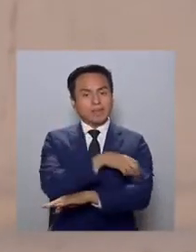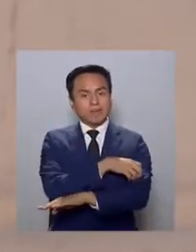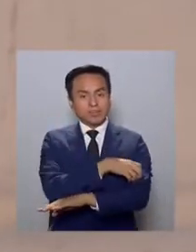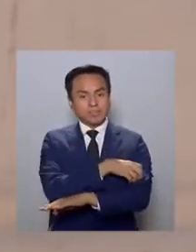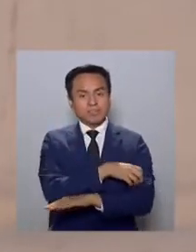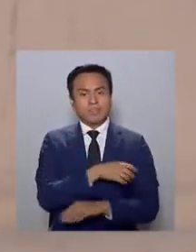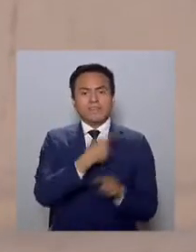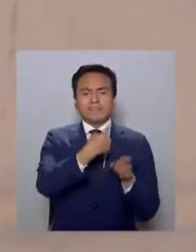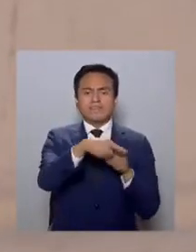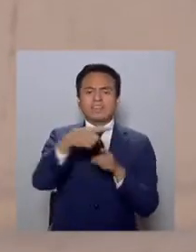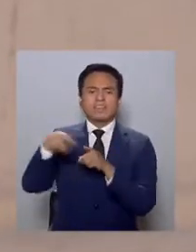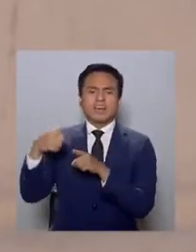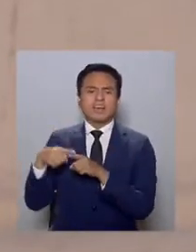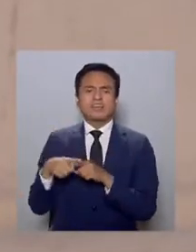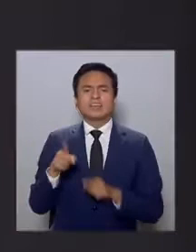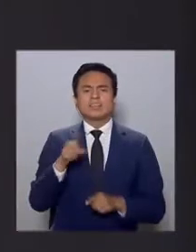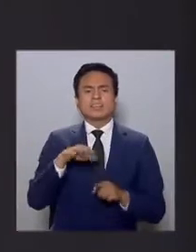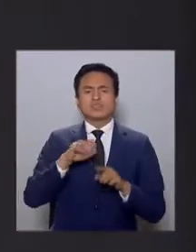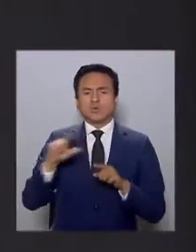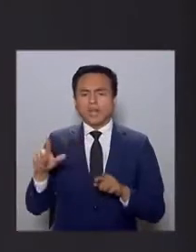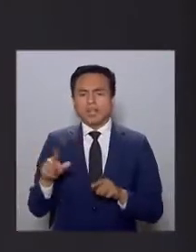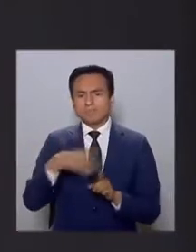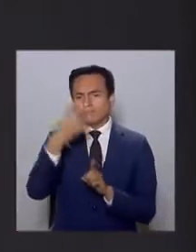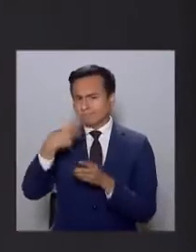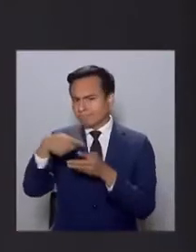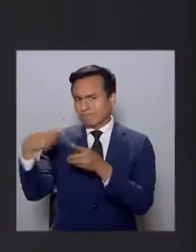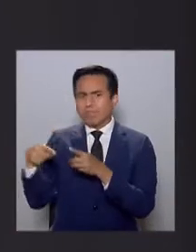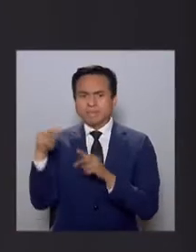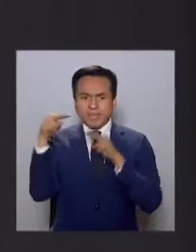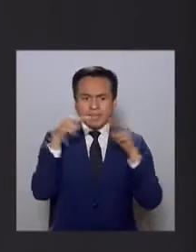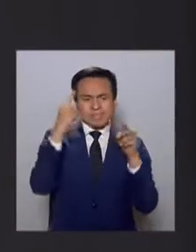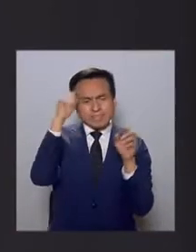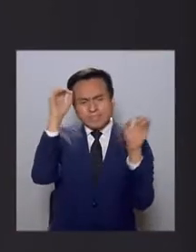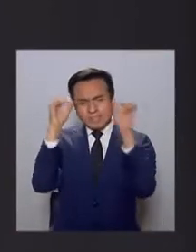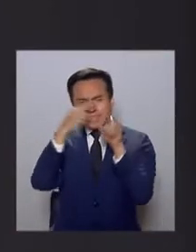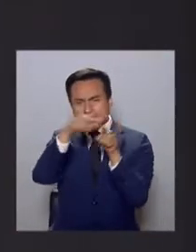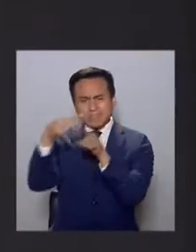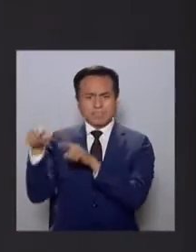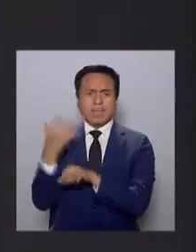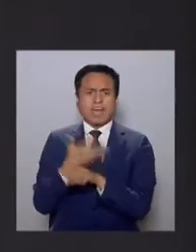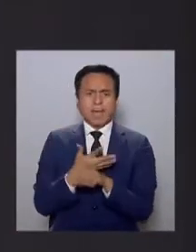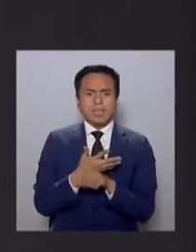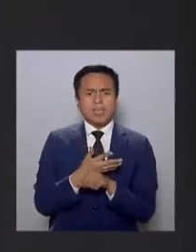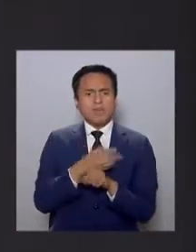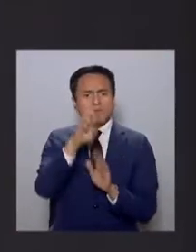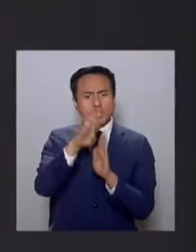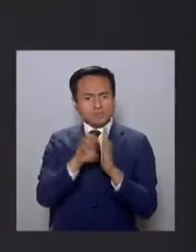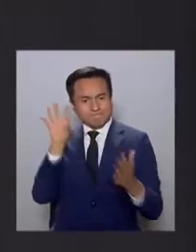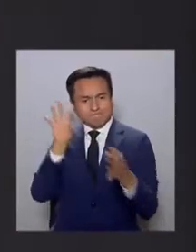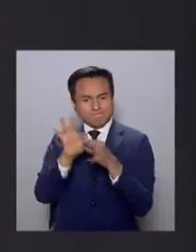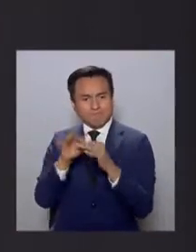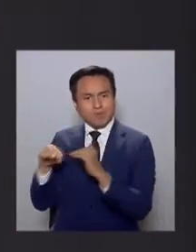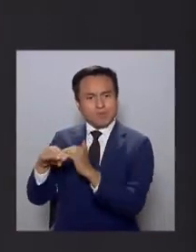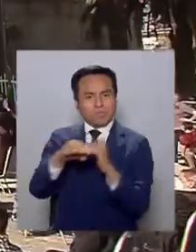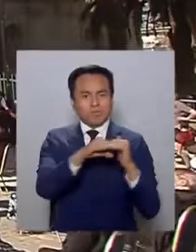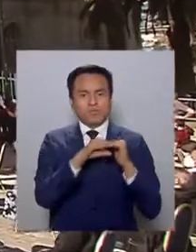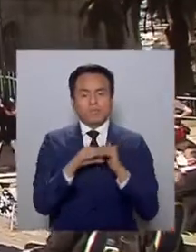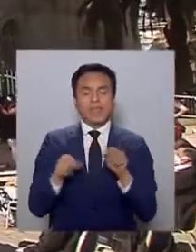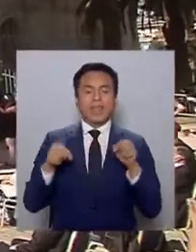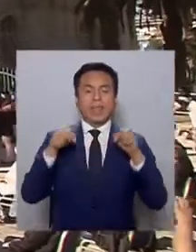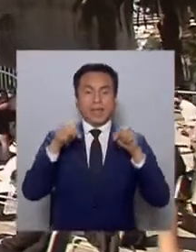regiones, la diversidad sexual, las miradas distintas que se encuentran en un proyecto común.